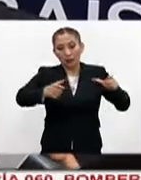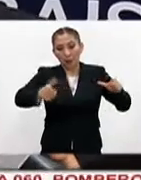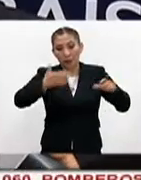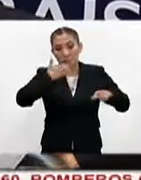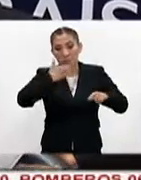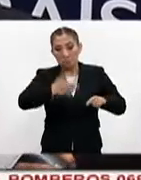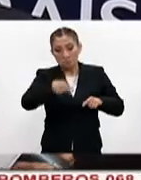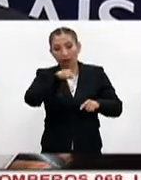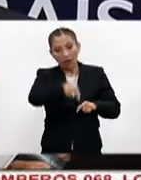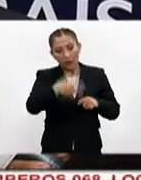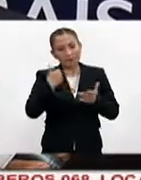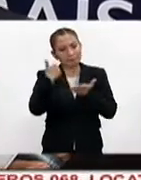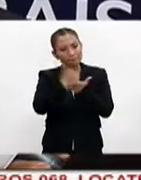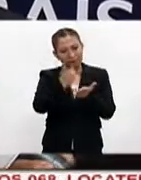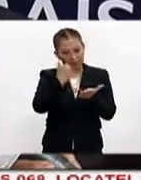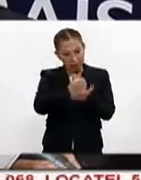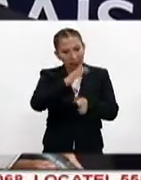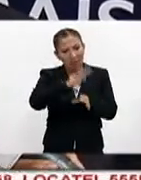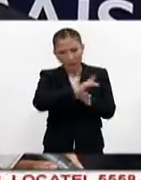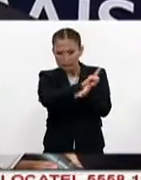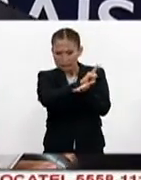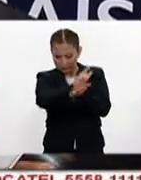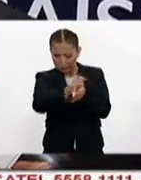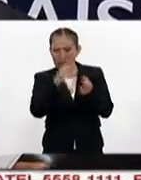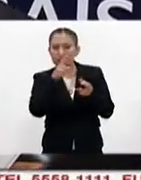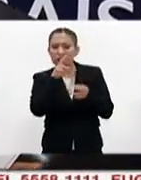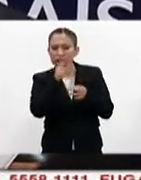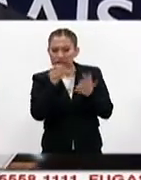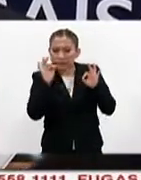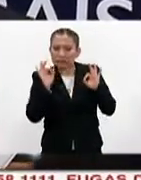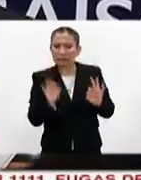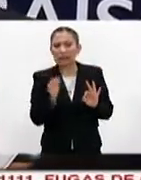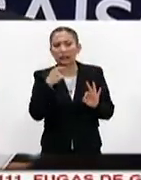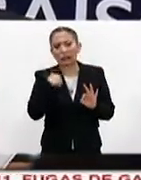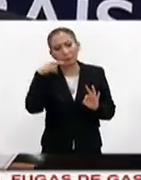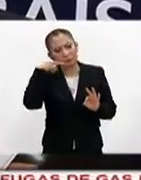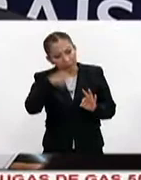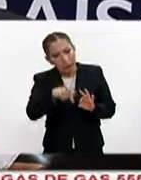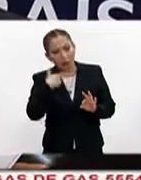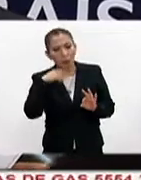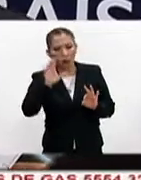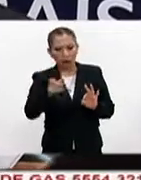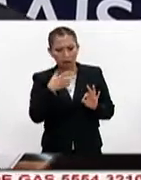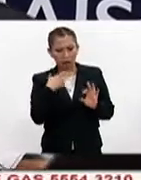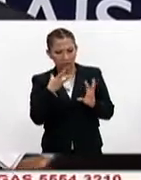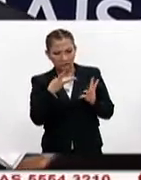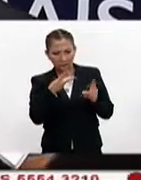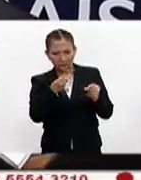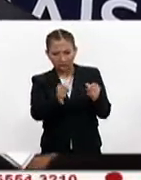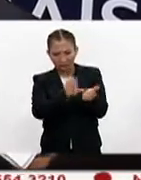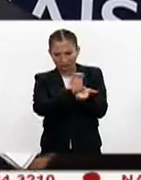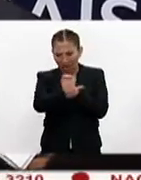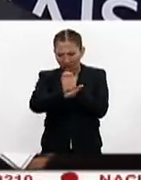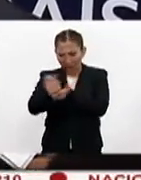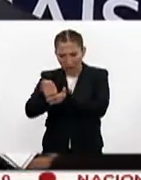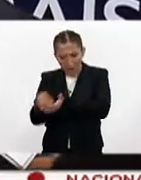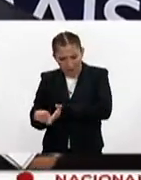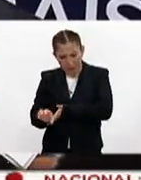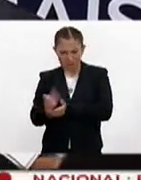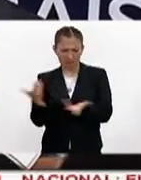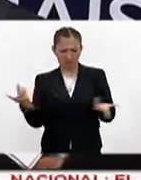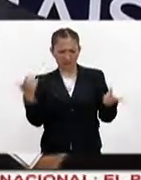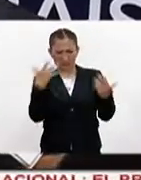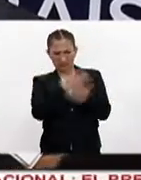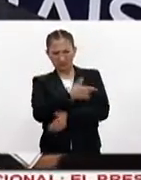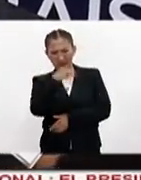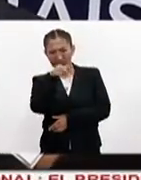venido acompañado de una mayor transparencia. Observamos una gran discrecionalidad en su ejercicio, de tal